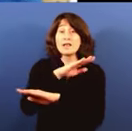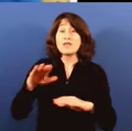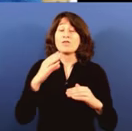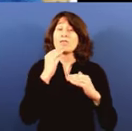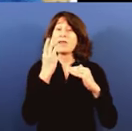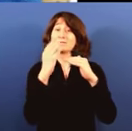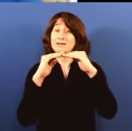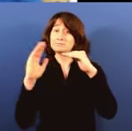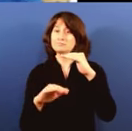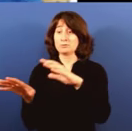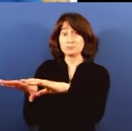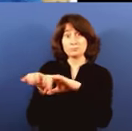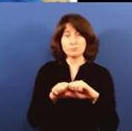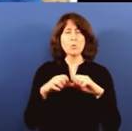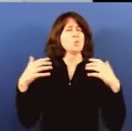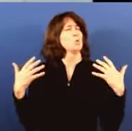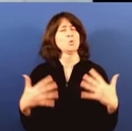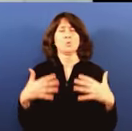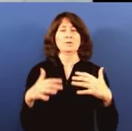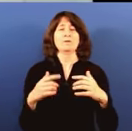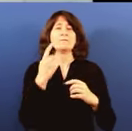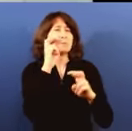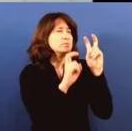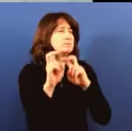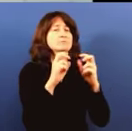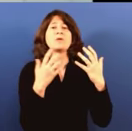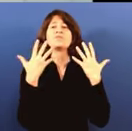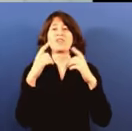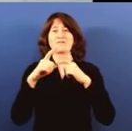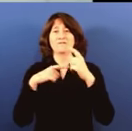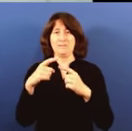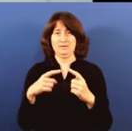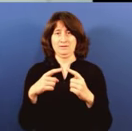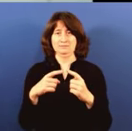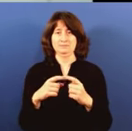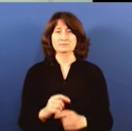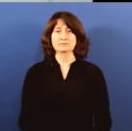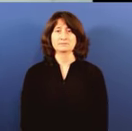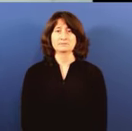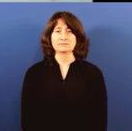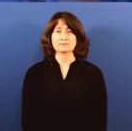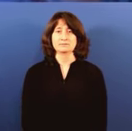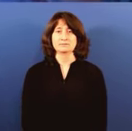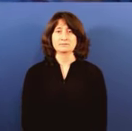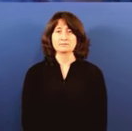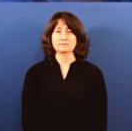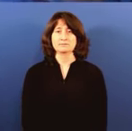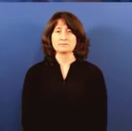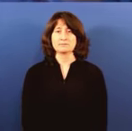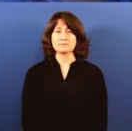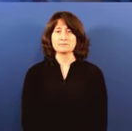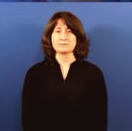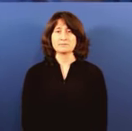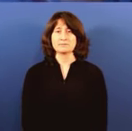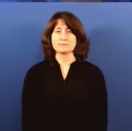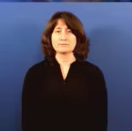compromiso de implicarse en los problemas del menor, ayudarle a desarrollarse, crecer y madurar, ayudarle a volver con su familia